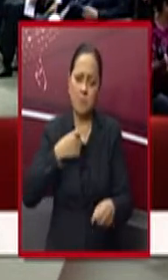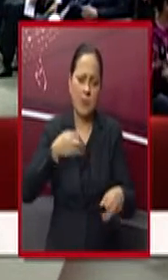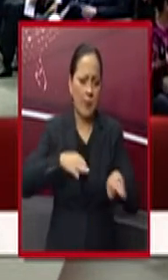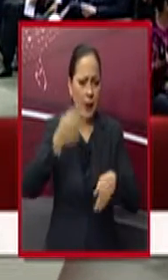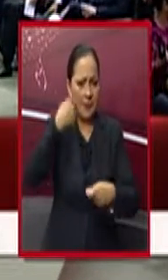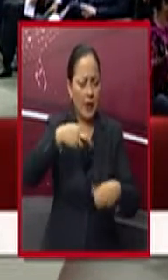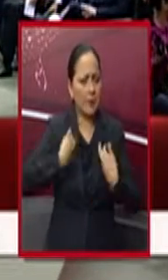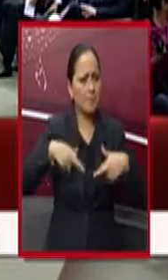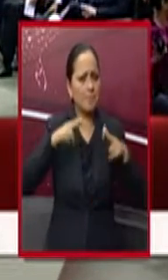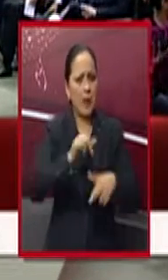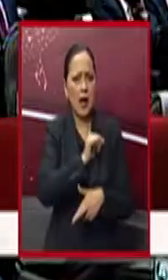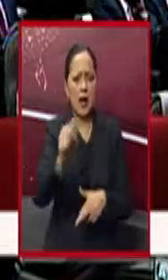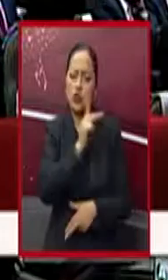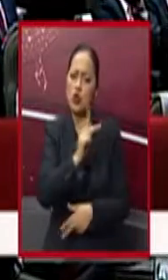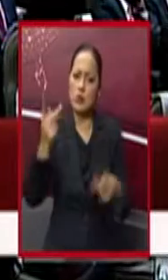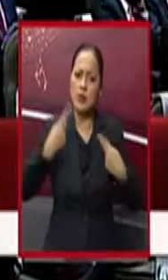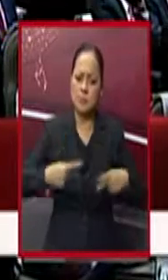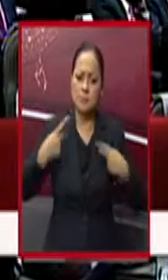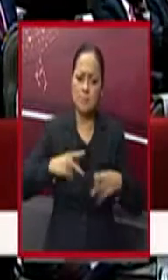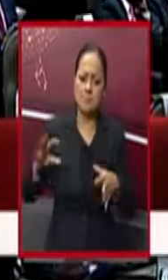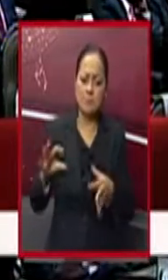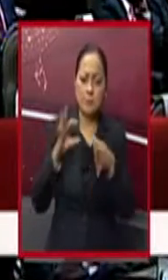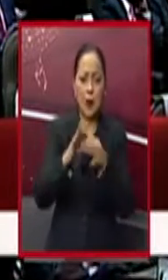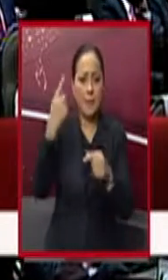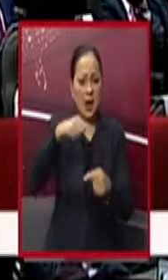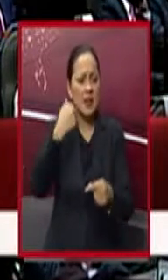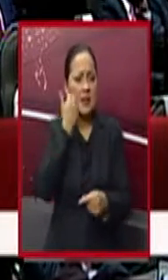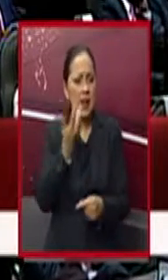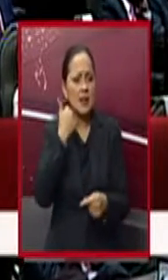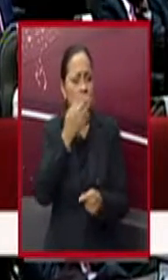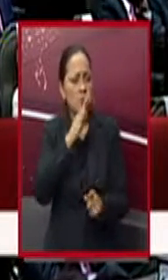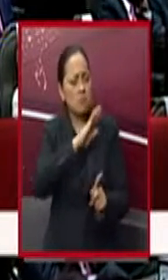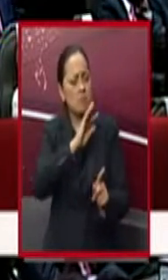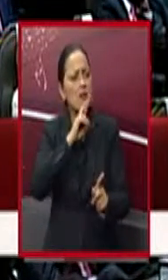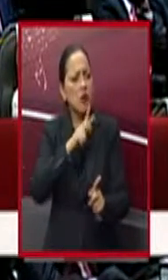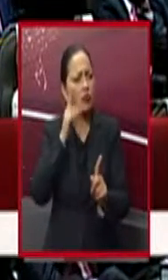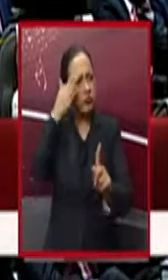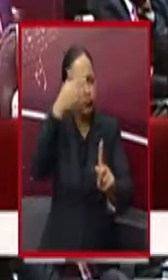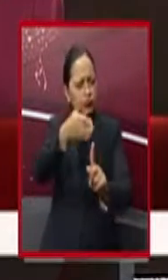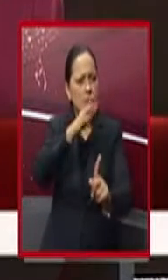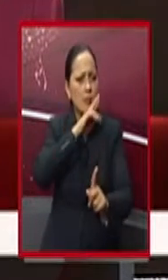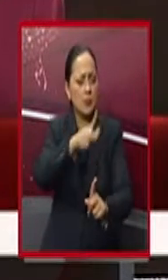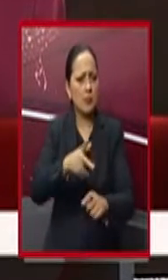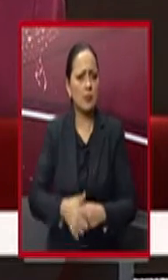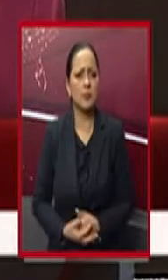a todos aquellos que ansían la construcción de un nuevo camino.